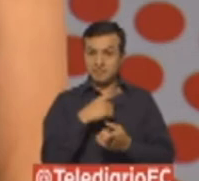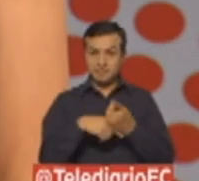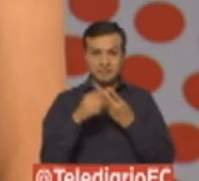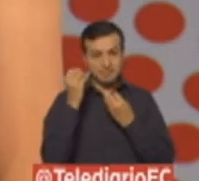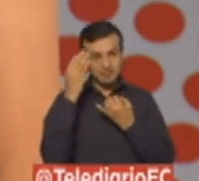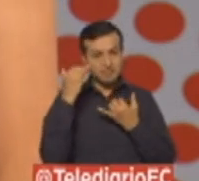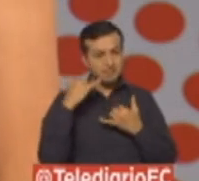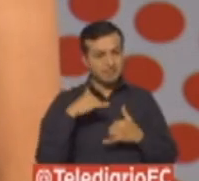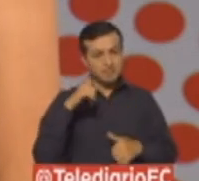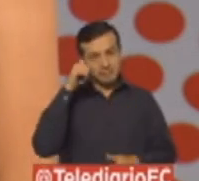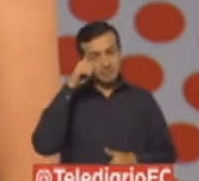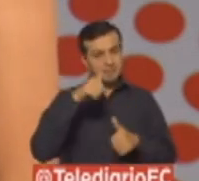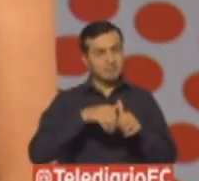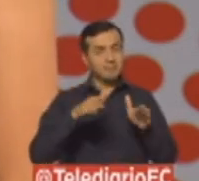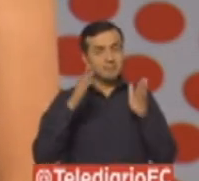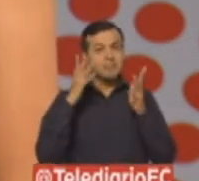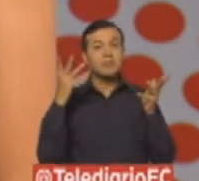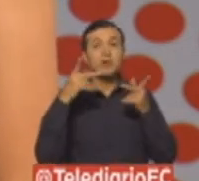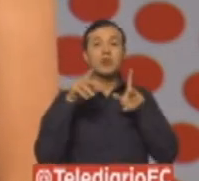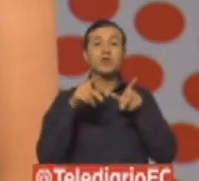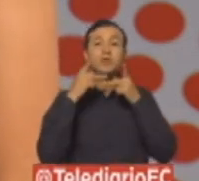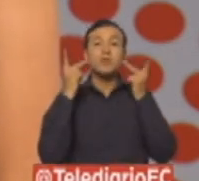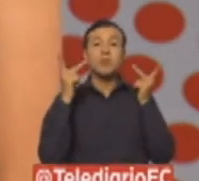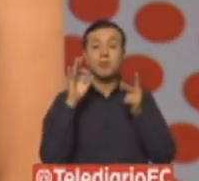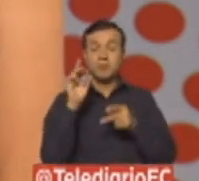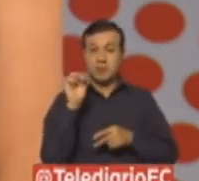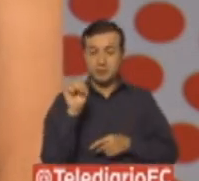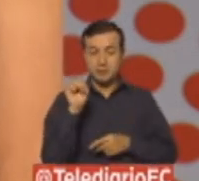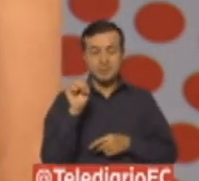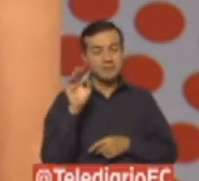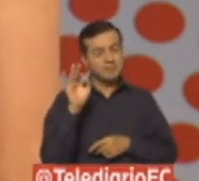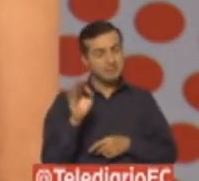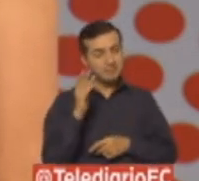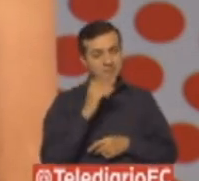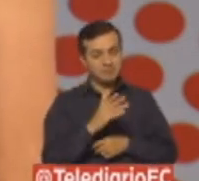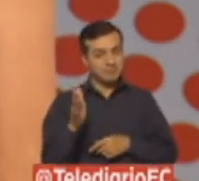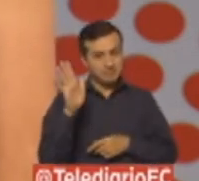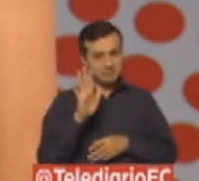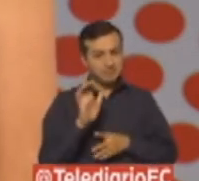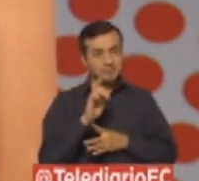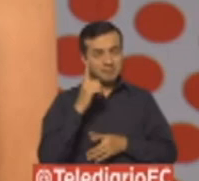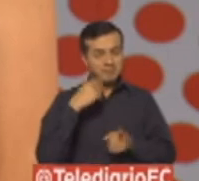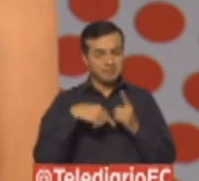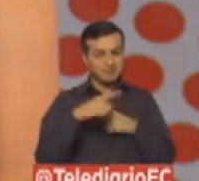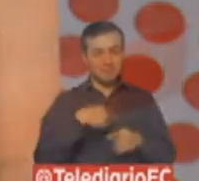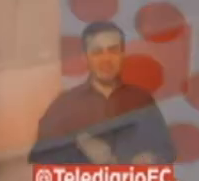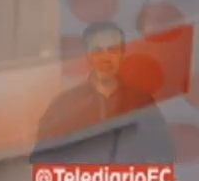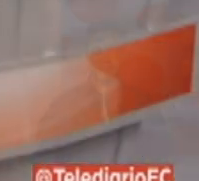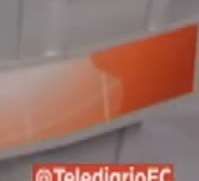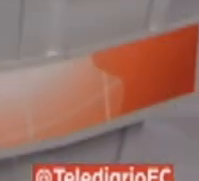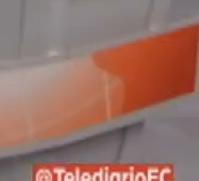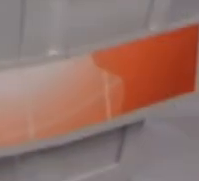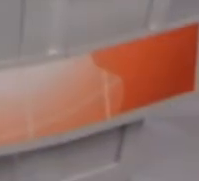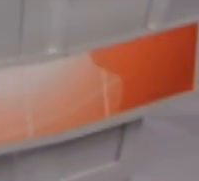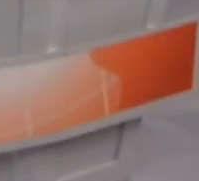regresamos no se olviden que nos escuchan a través de pública fm 105.3 a nivel nacional ya volvemos